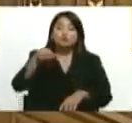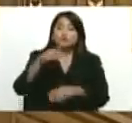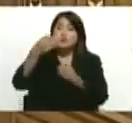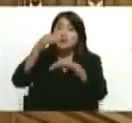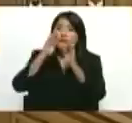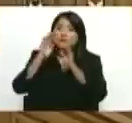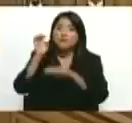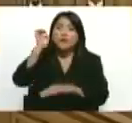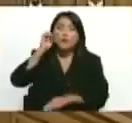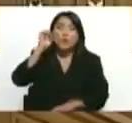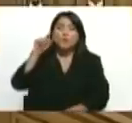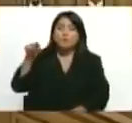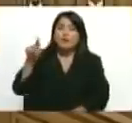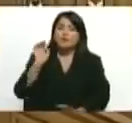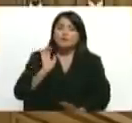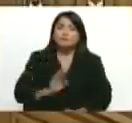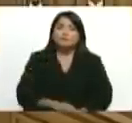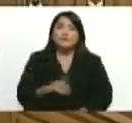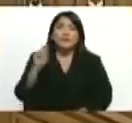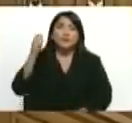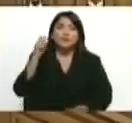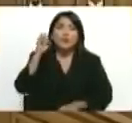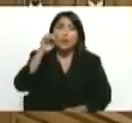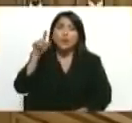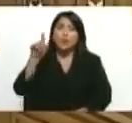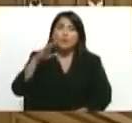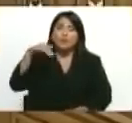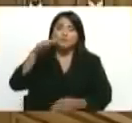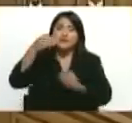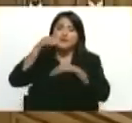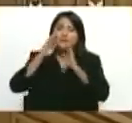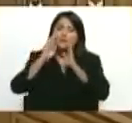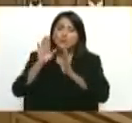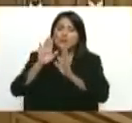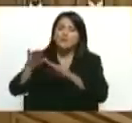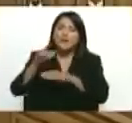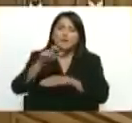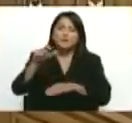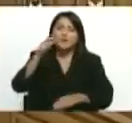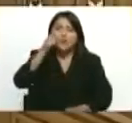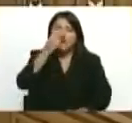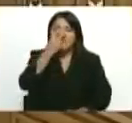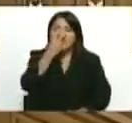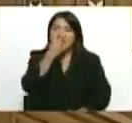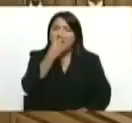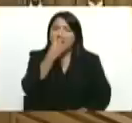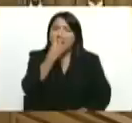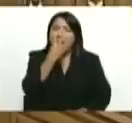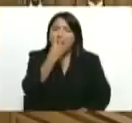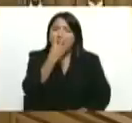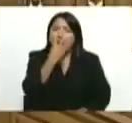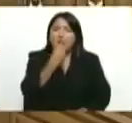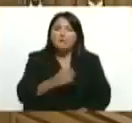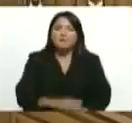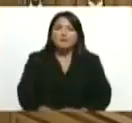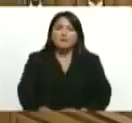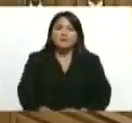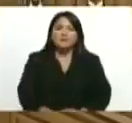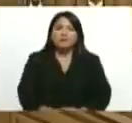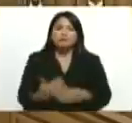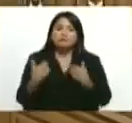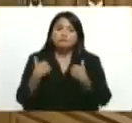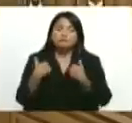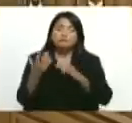bastantes. Vayan a redimir a los pobres, a los que están pagando la guerra que